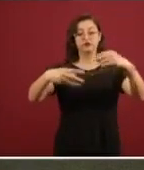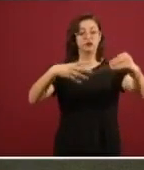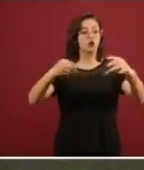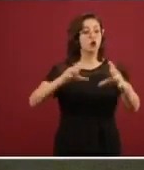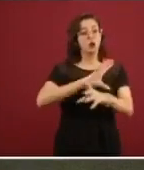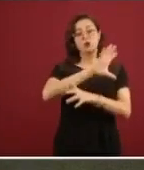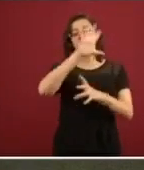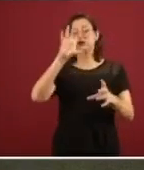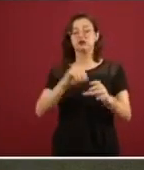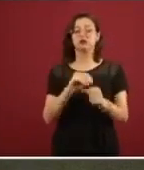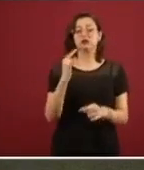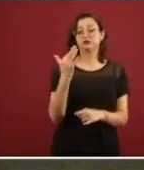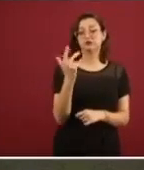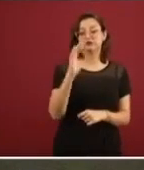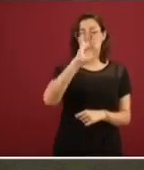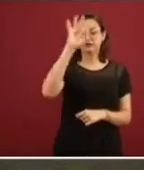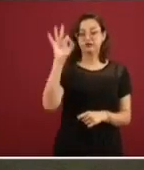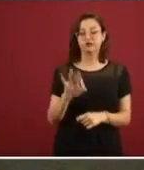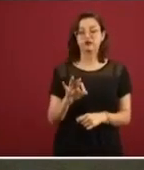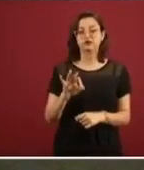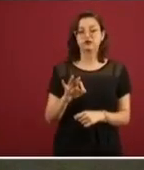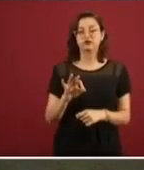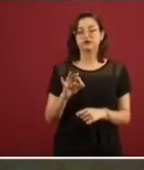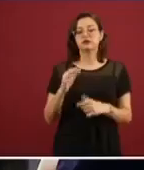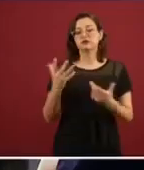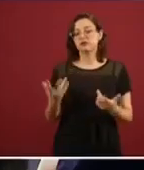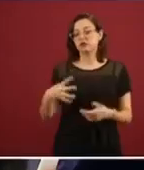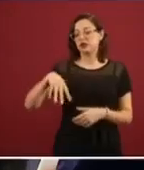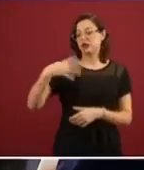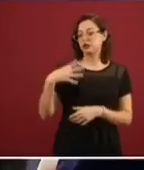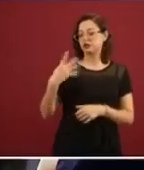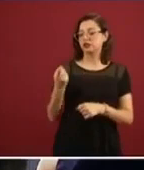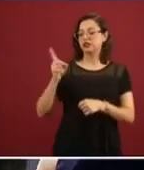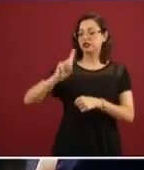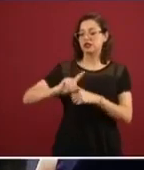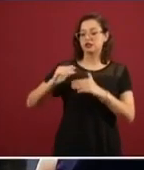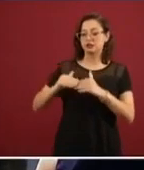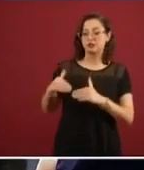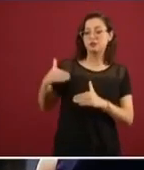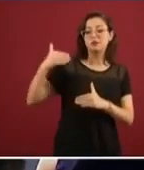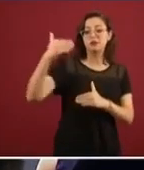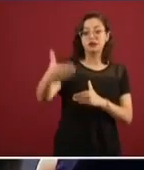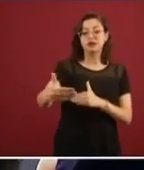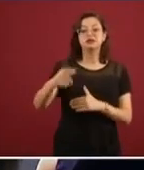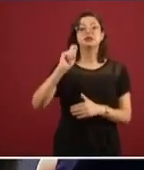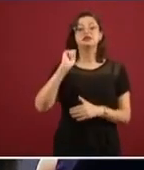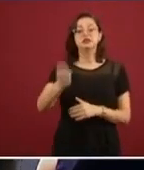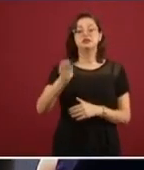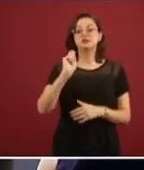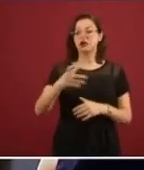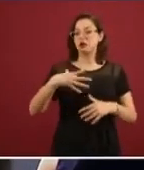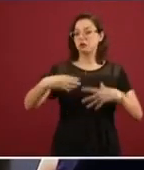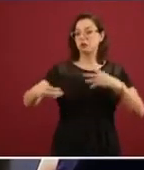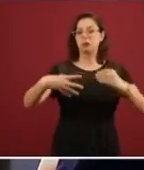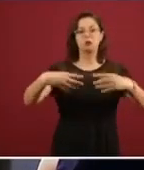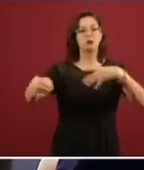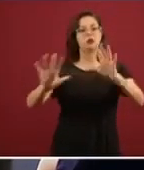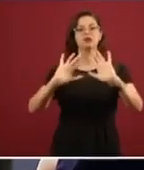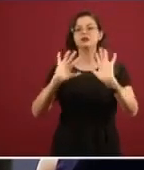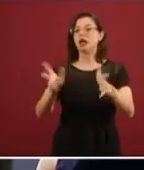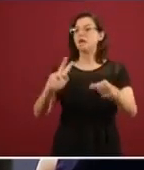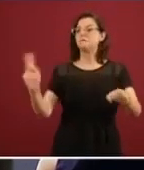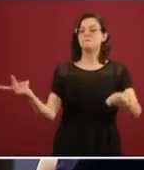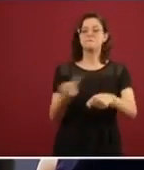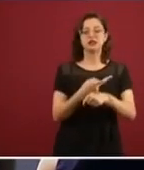pandemia ya están más allá de los 14 días y por lo tanto no significan una transmisión reciente, más la que se